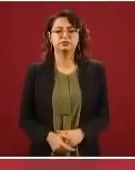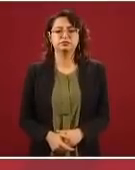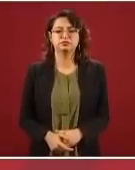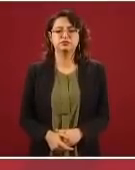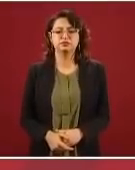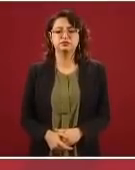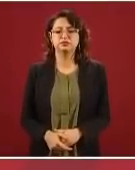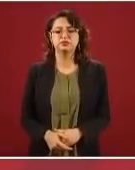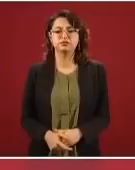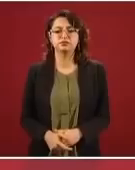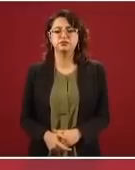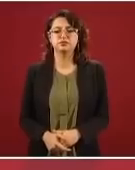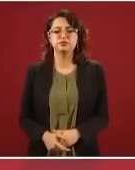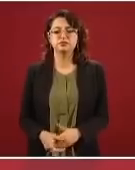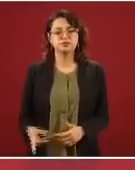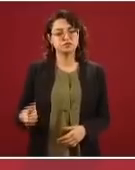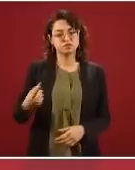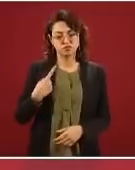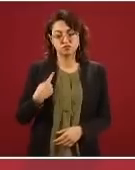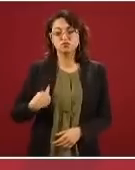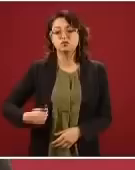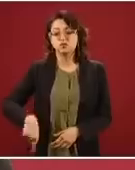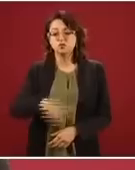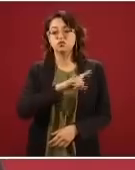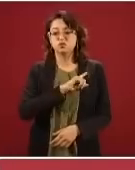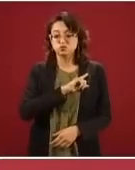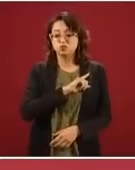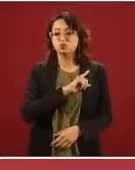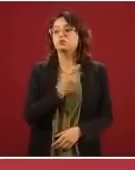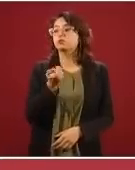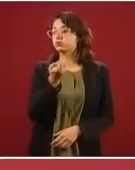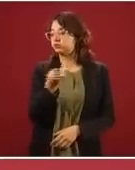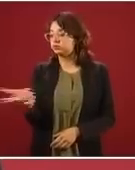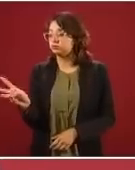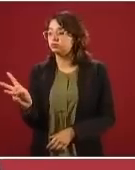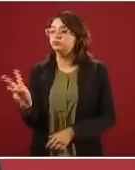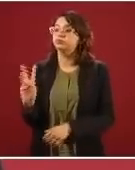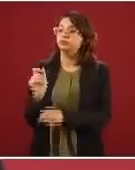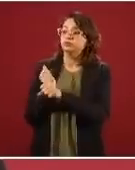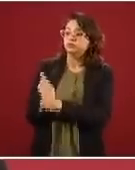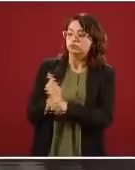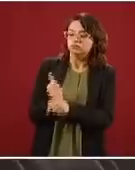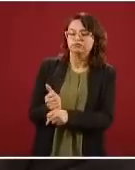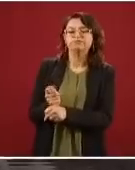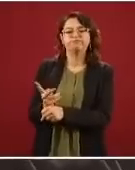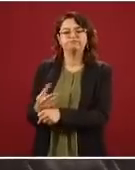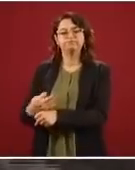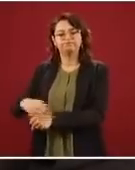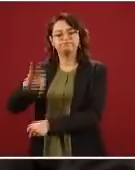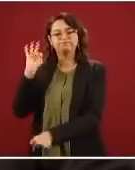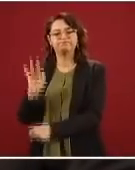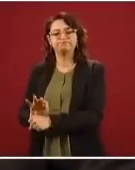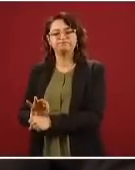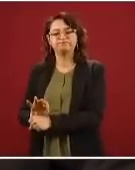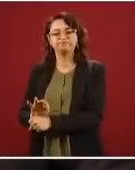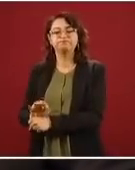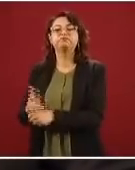vamos a proteger a las víctimas y de manera